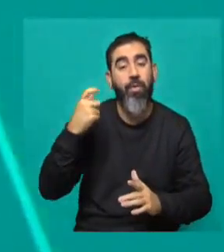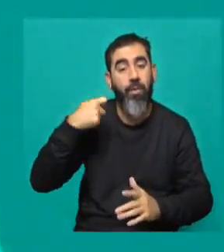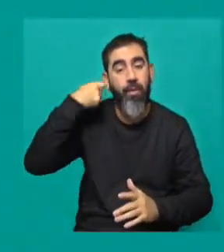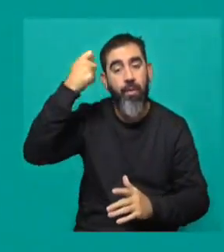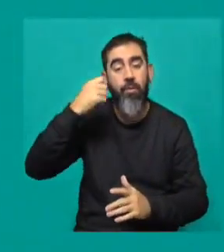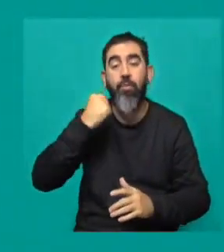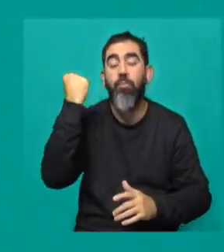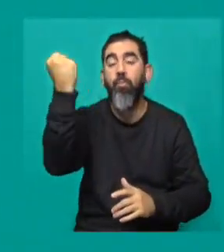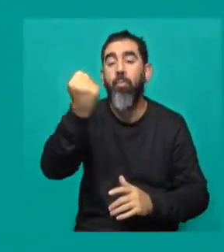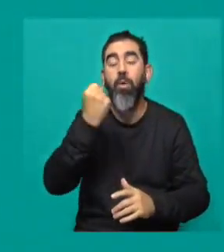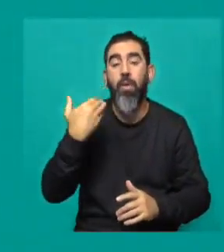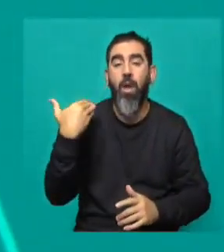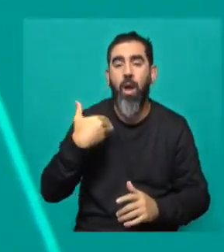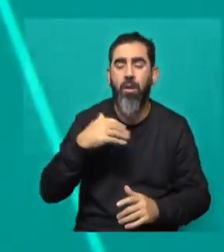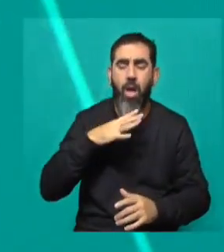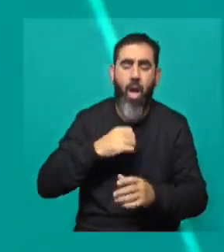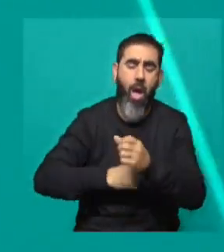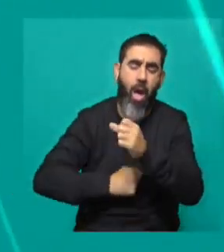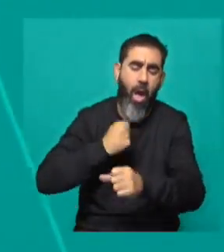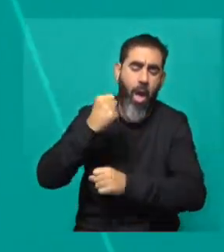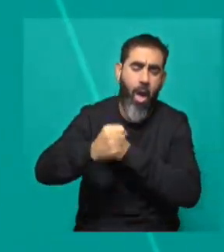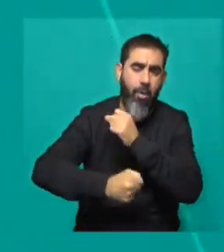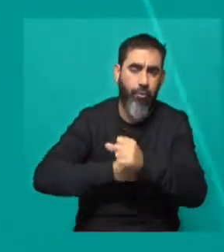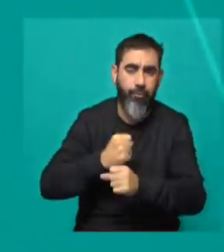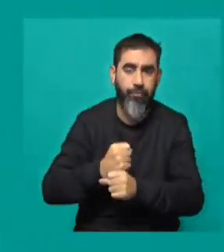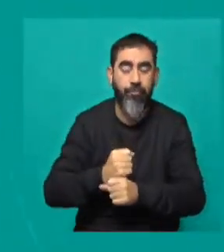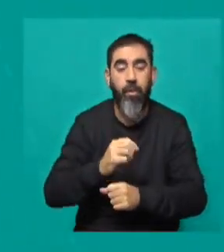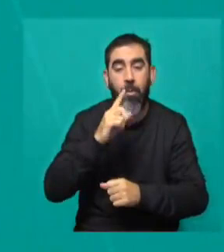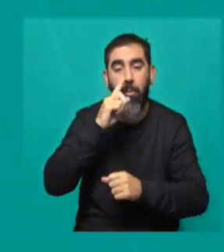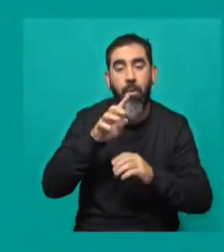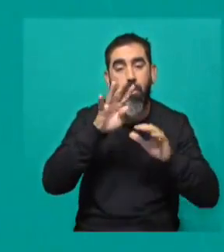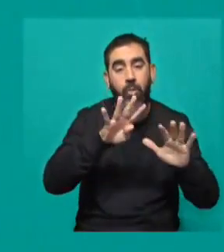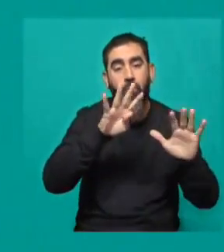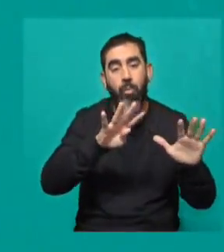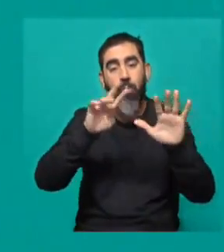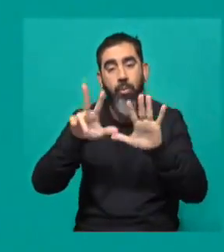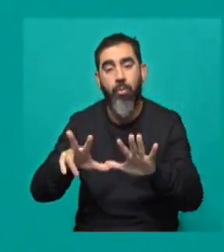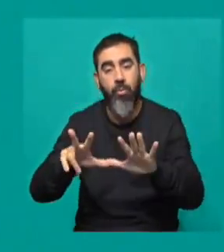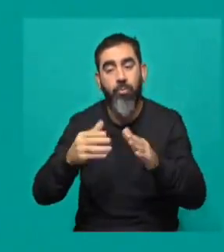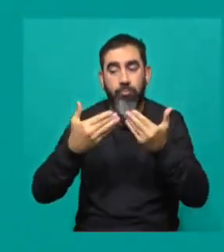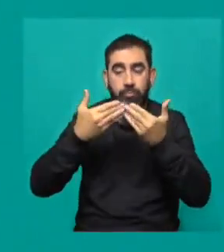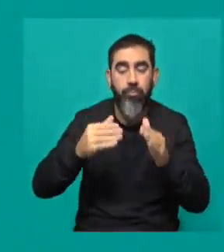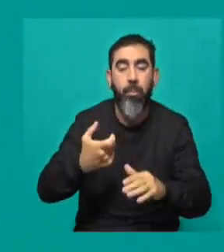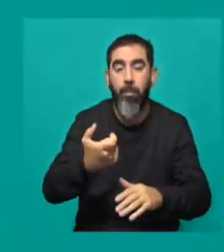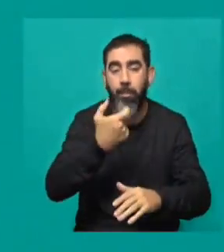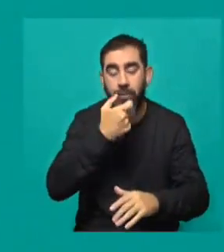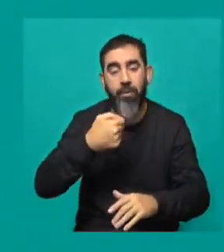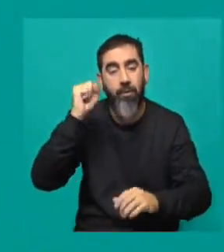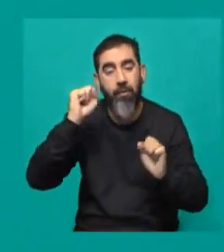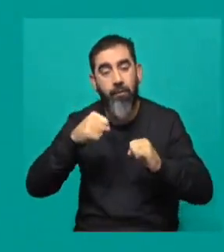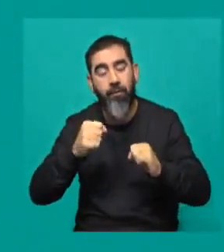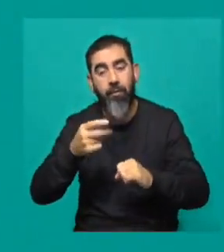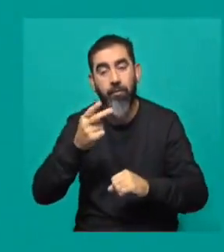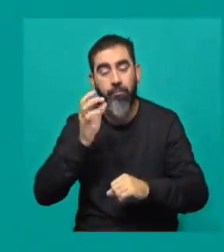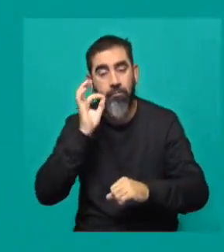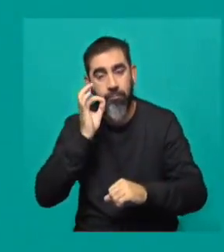más importantes de Argentina desde hace décadas atrás en 1998 estrenó pisa virrey faso con la dirección de Bruno cañaro